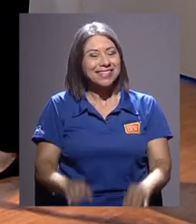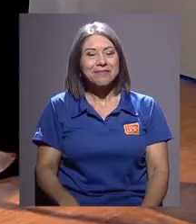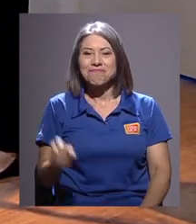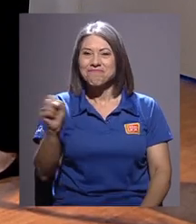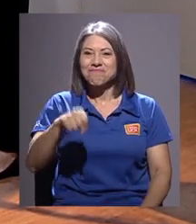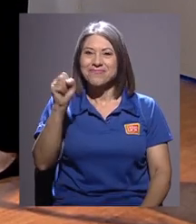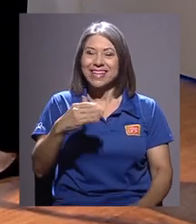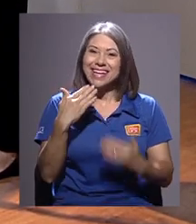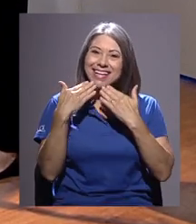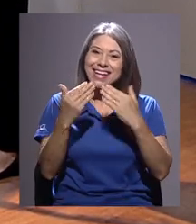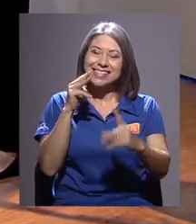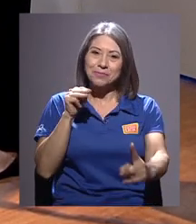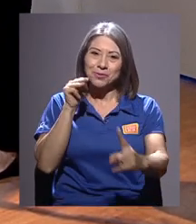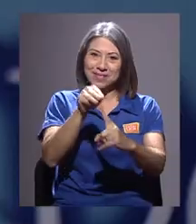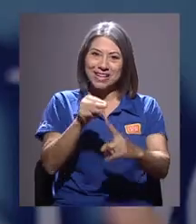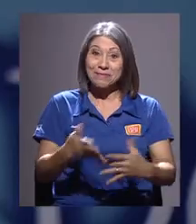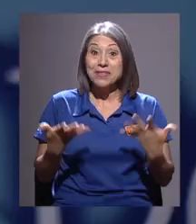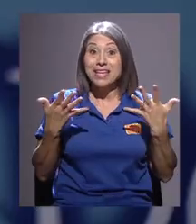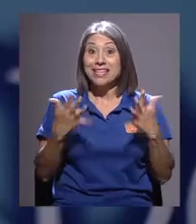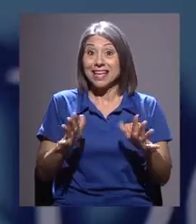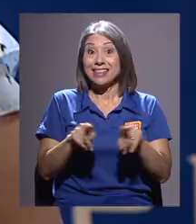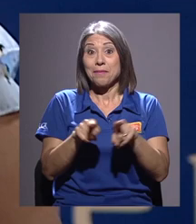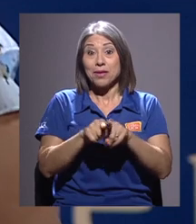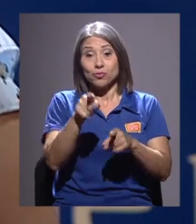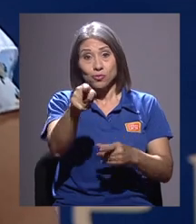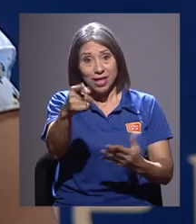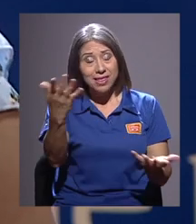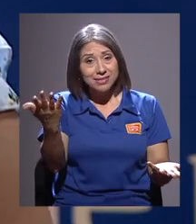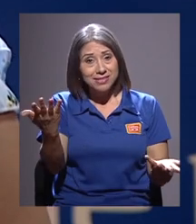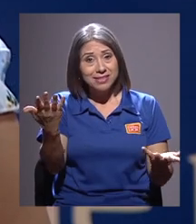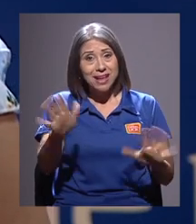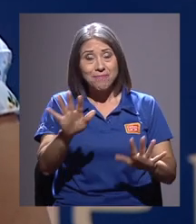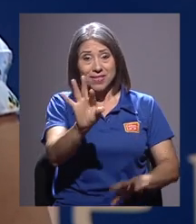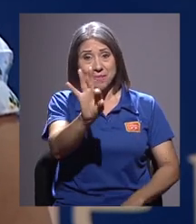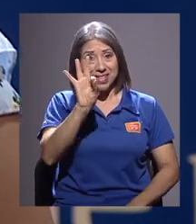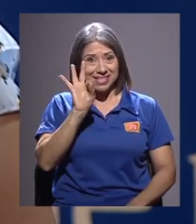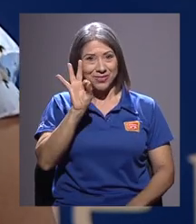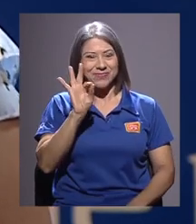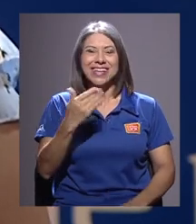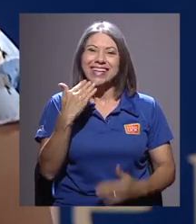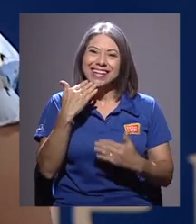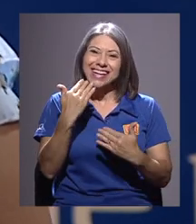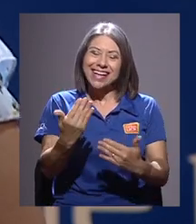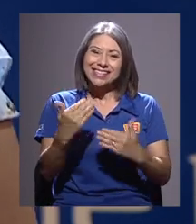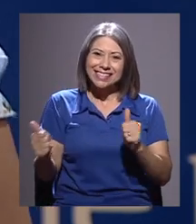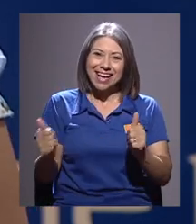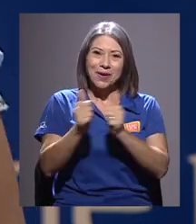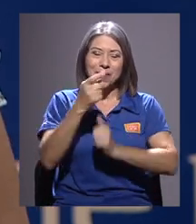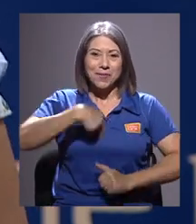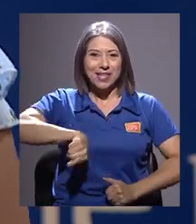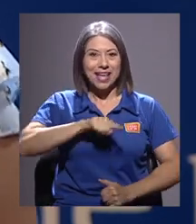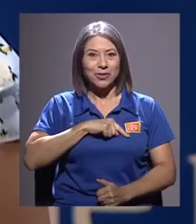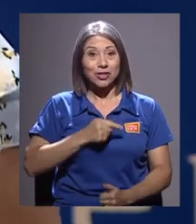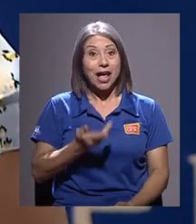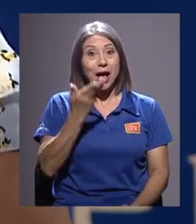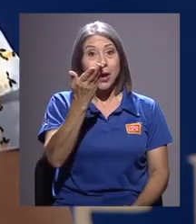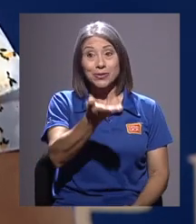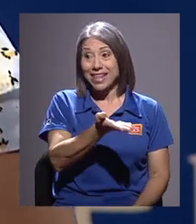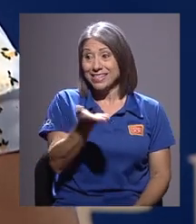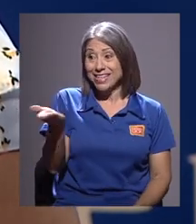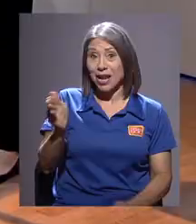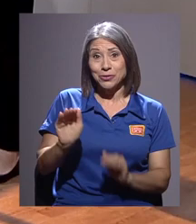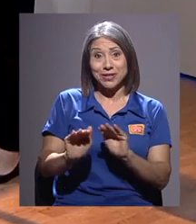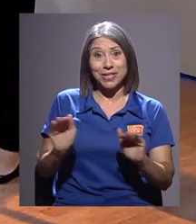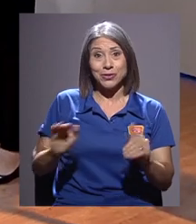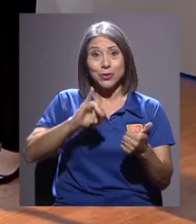es humberto gracias por su mensaje y ya les queda también ustedes esta invitación gracias por habernos acompañado a ustedes y a ustedes